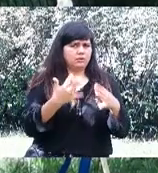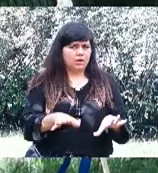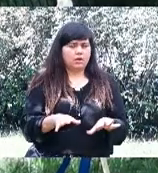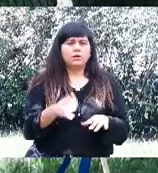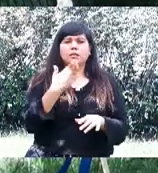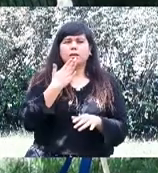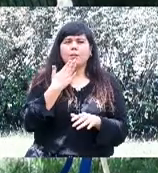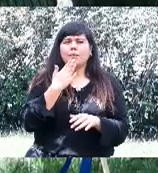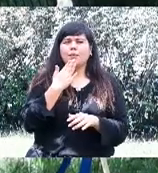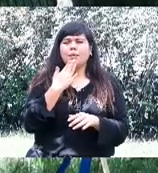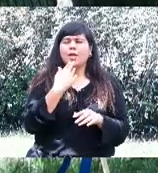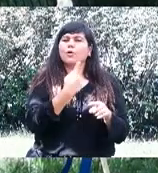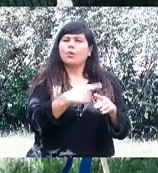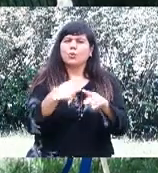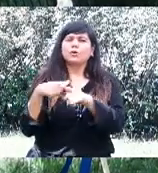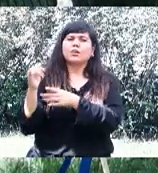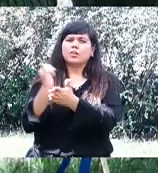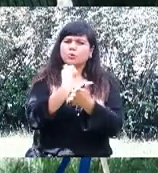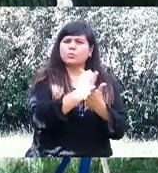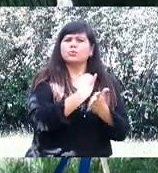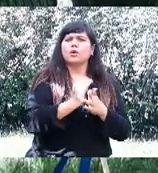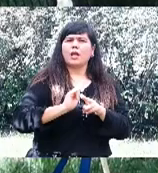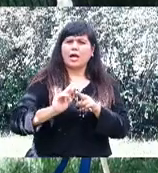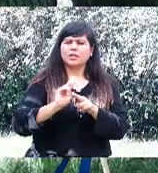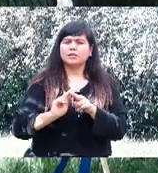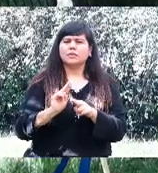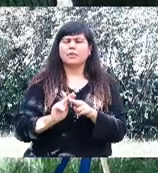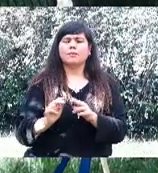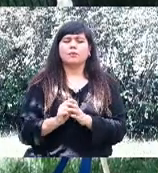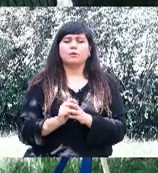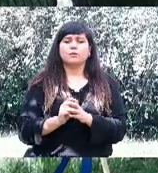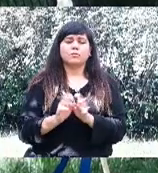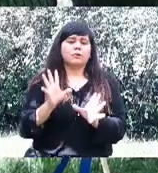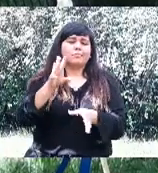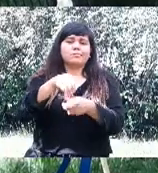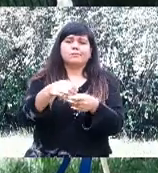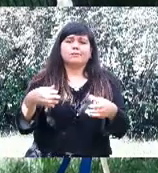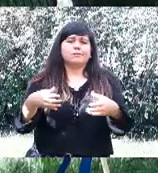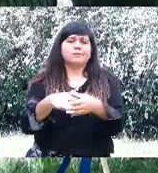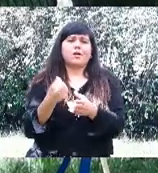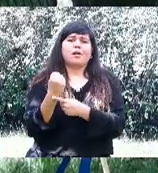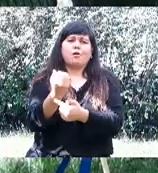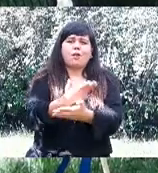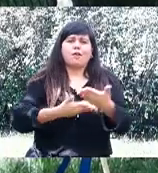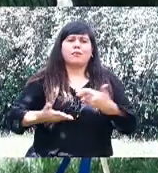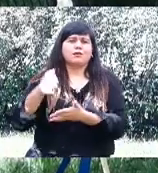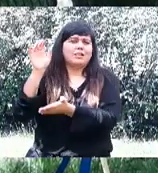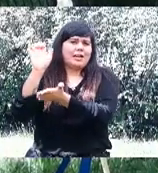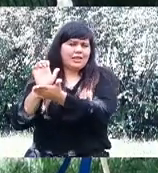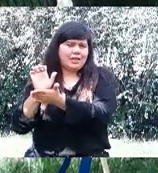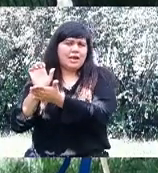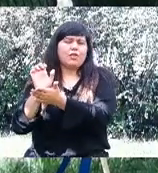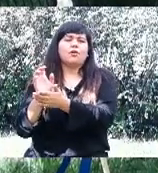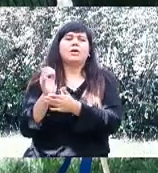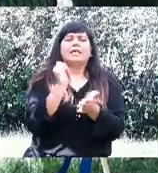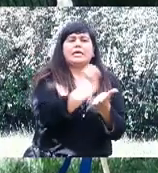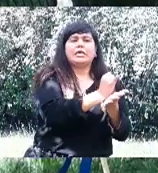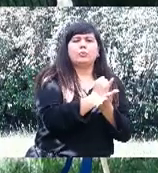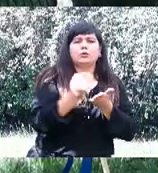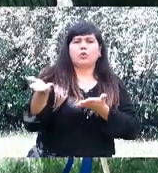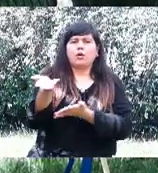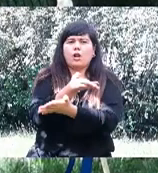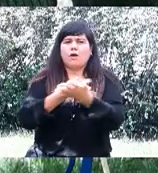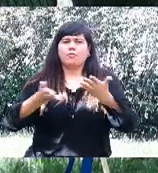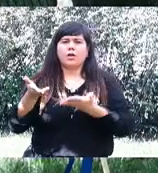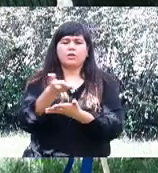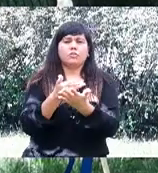estamos desarrollando con otras instituciones que son parte de la colaboración con el estado las instituciones colaboradoras con el estado específicamente con